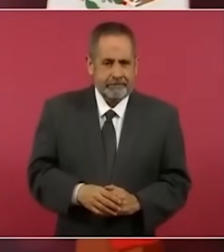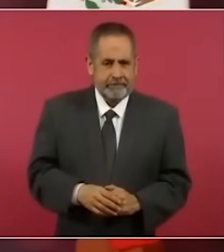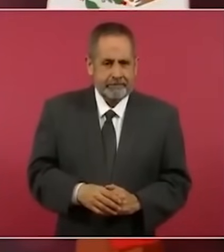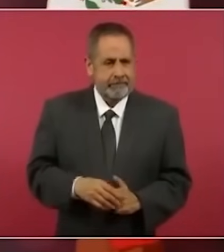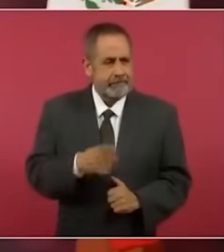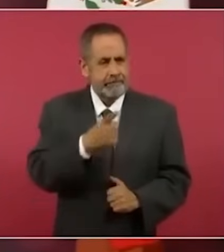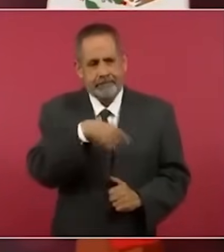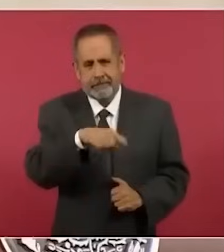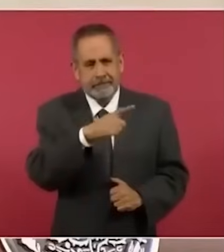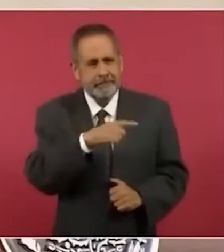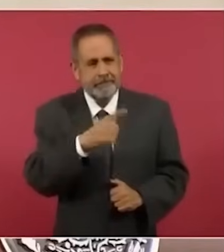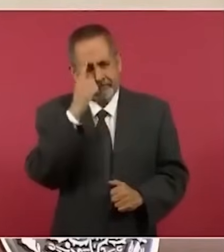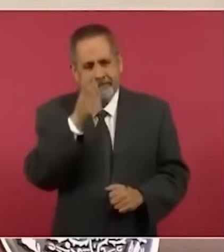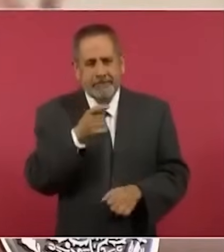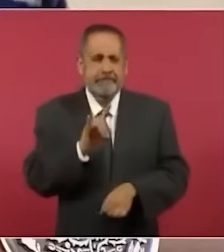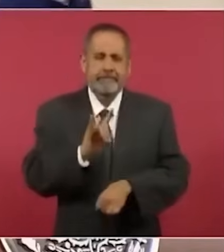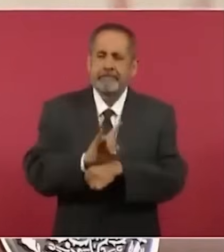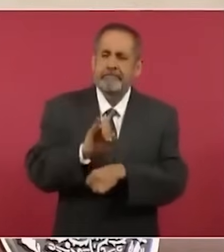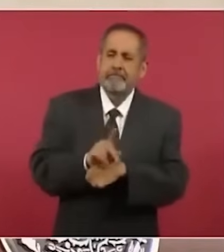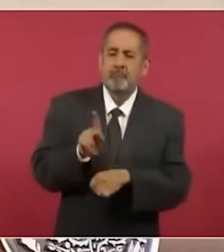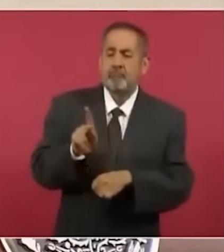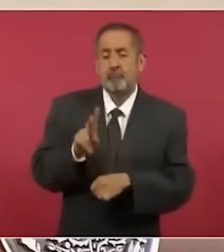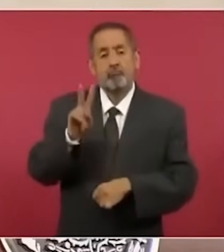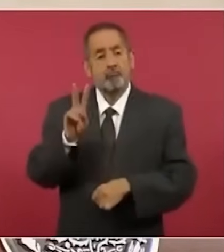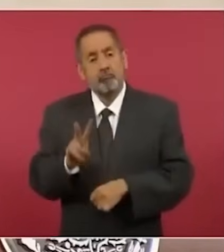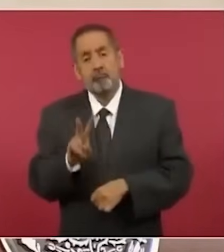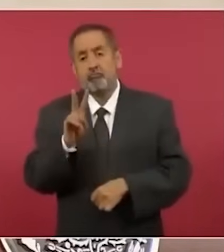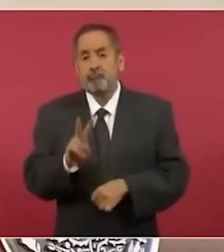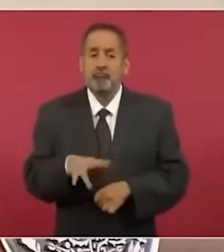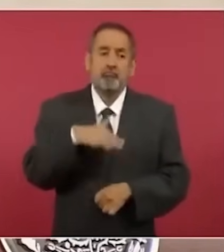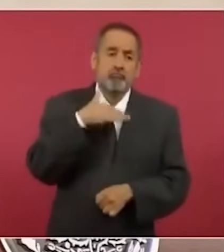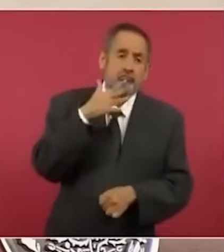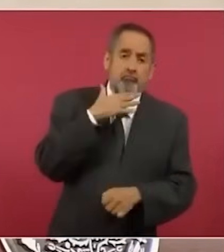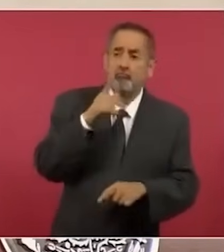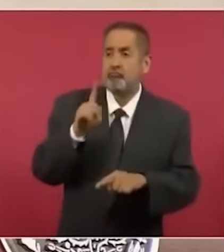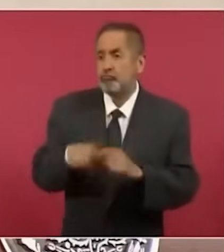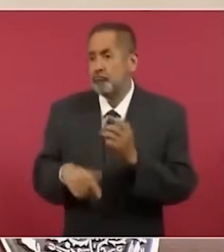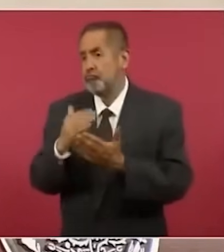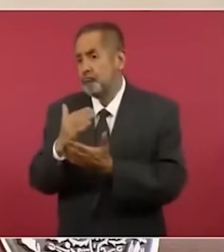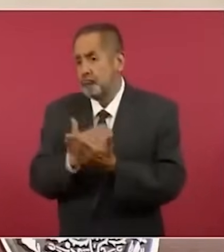simular que se combatía la corrupción.